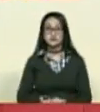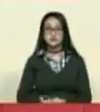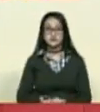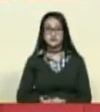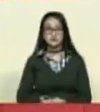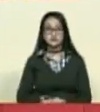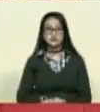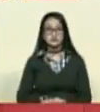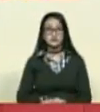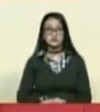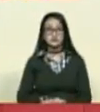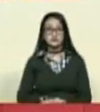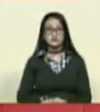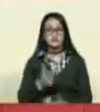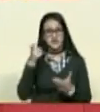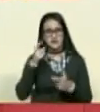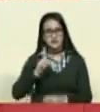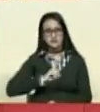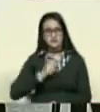Y él me dijo,